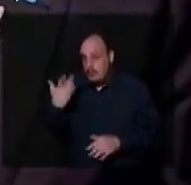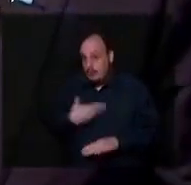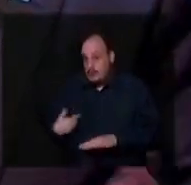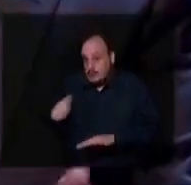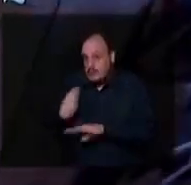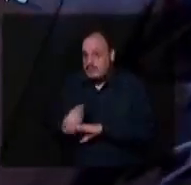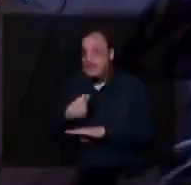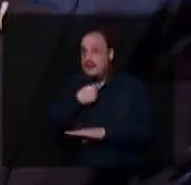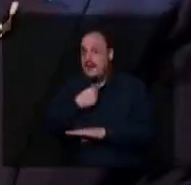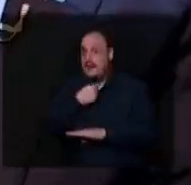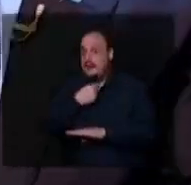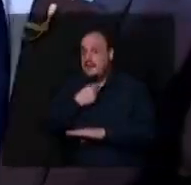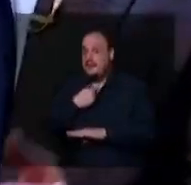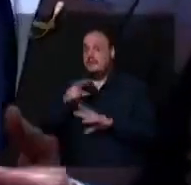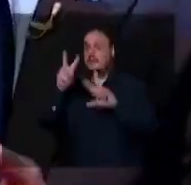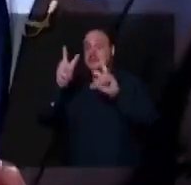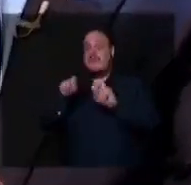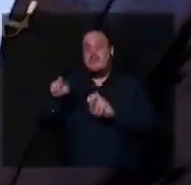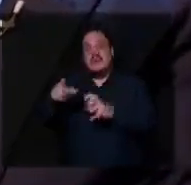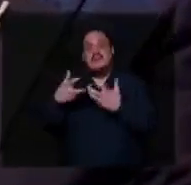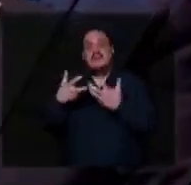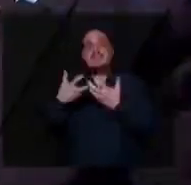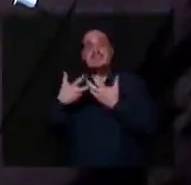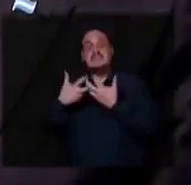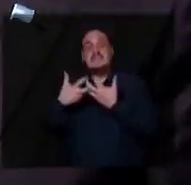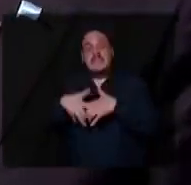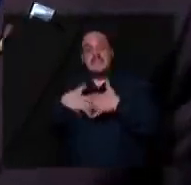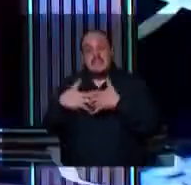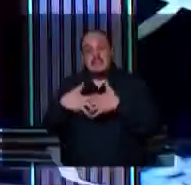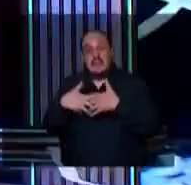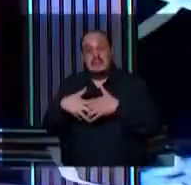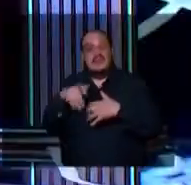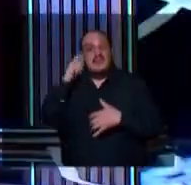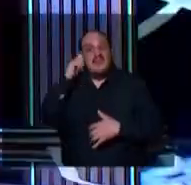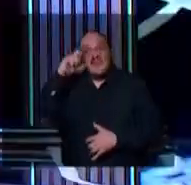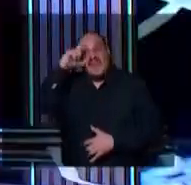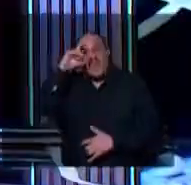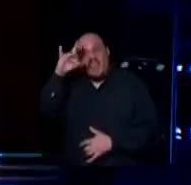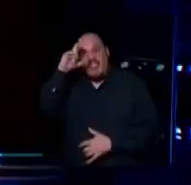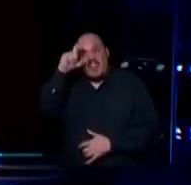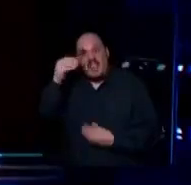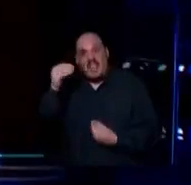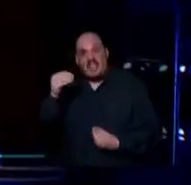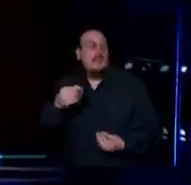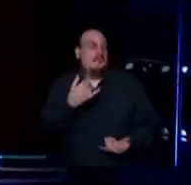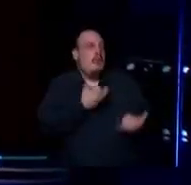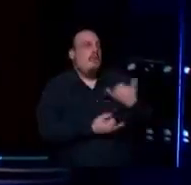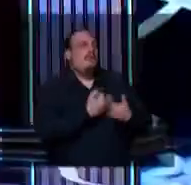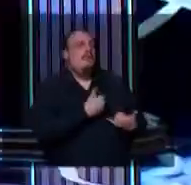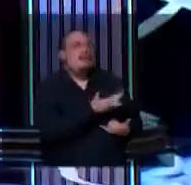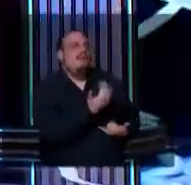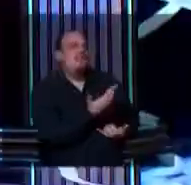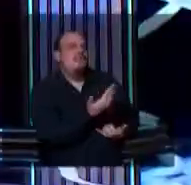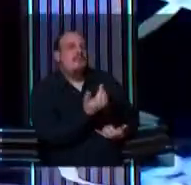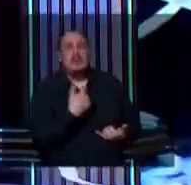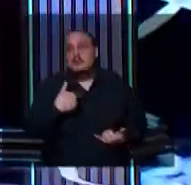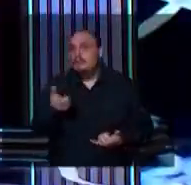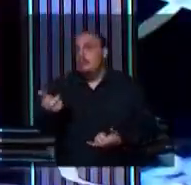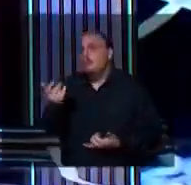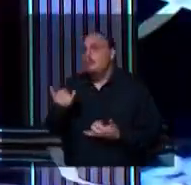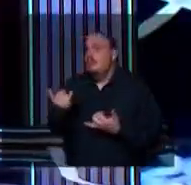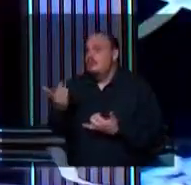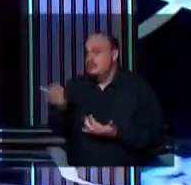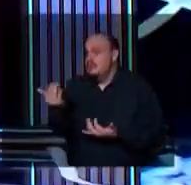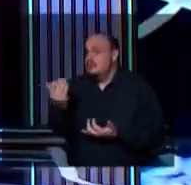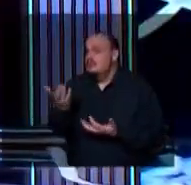locura el odio quien niega absolutamente todo niega la familia los Derechos Humanos este la